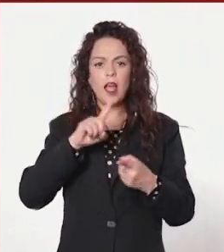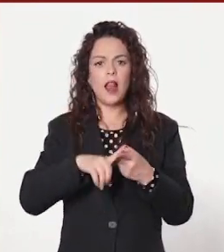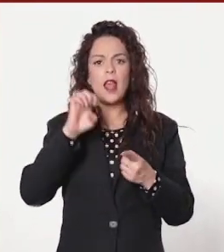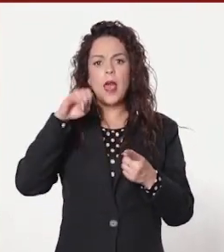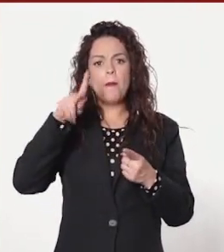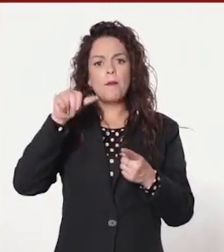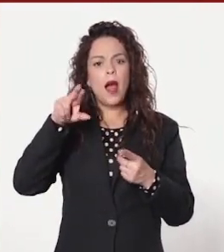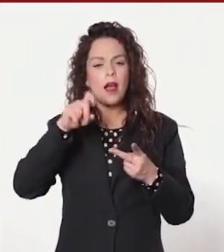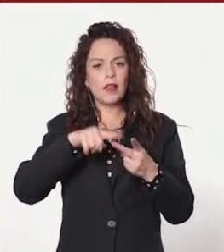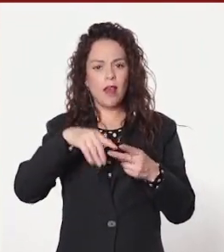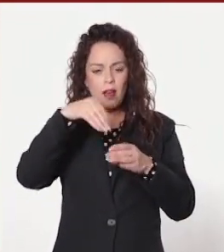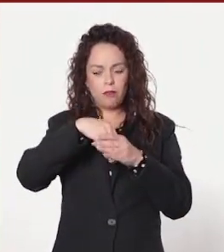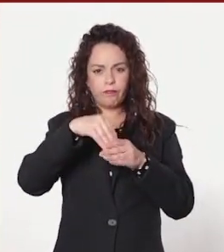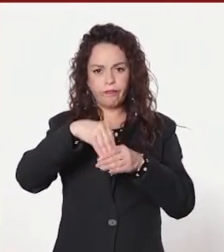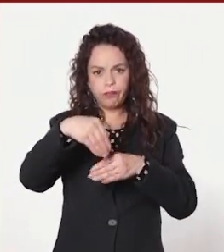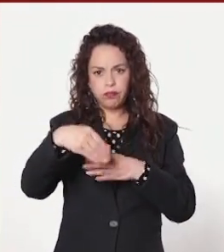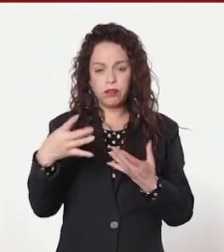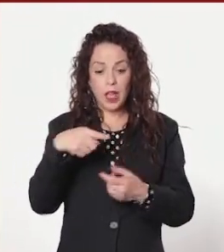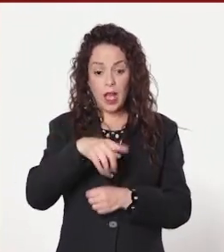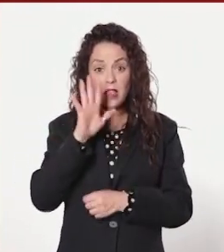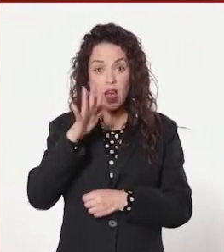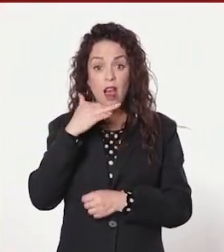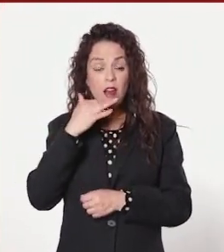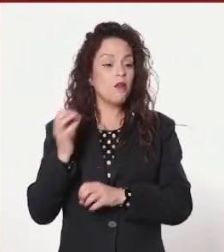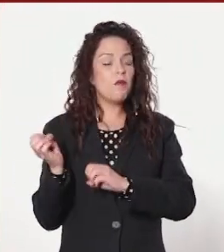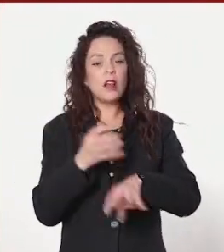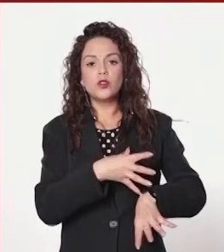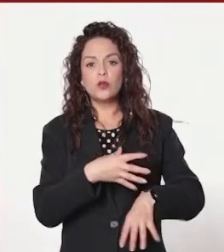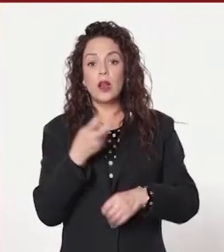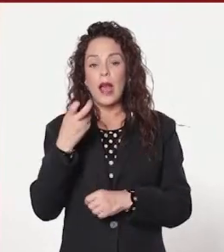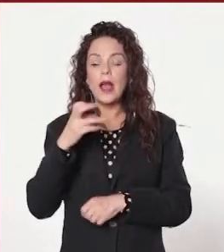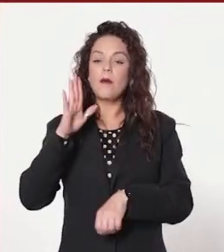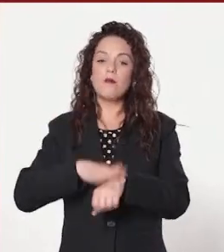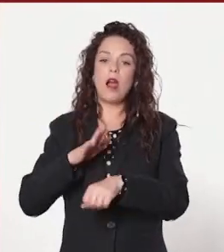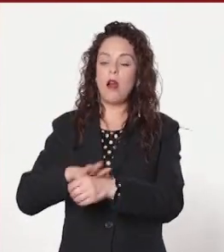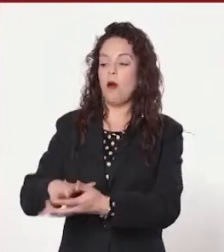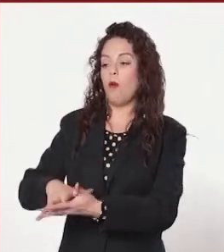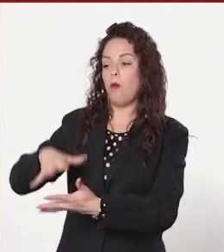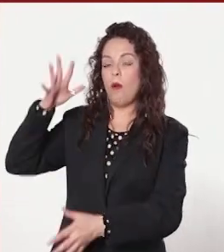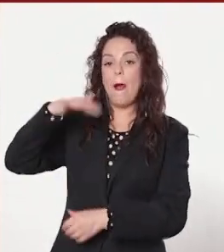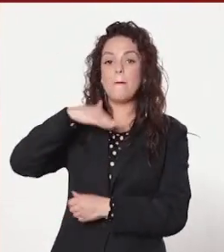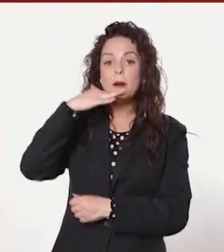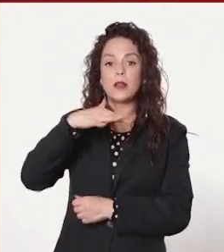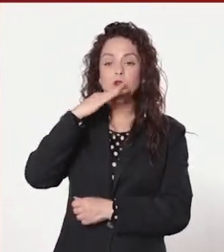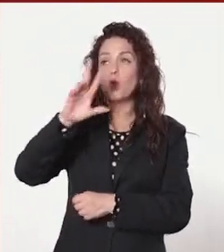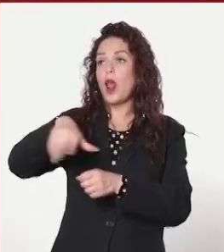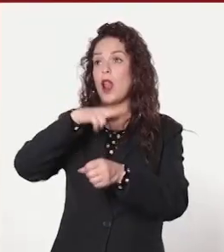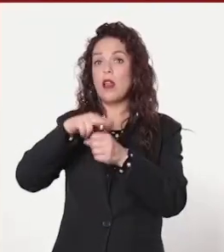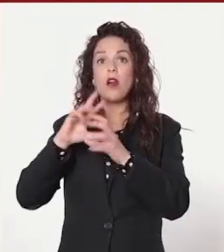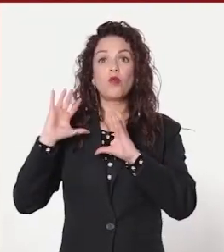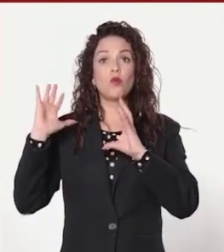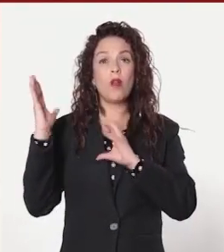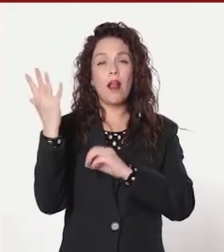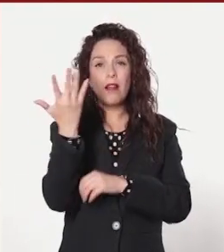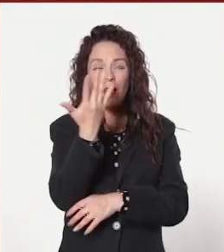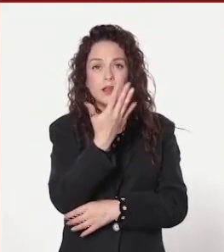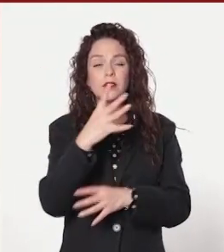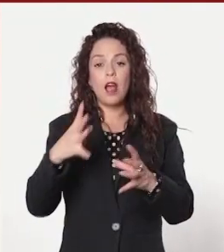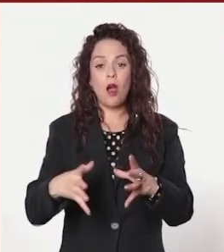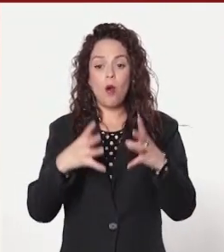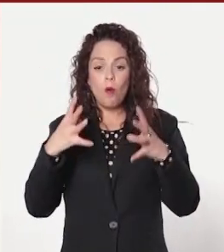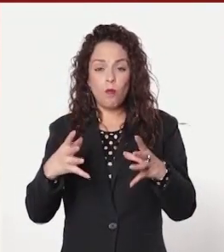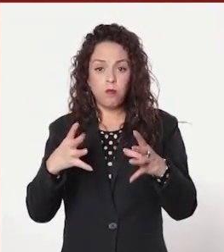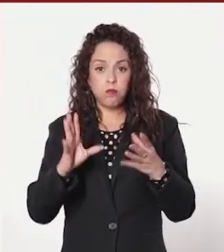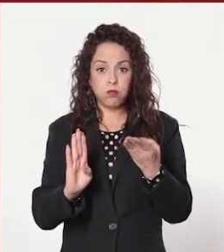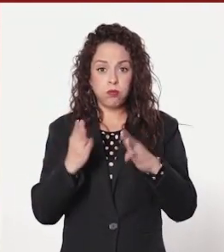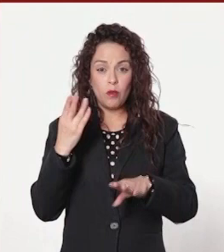nuevos se van al tiradero. ¿Qué ocurre entonces? Que generamos muchos más residuos de los que la naturaleza soporta. Para poder cambiar esto, tenemos